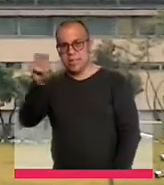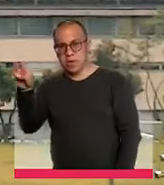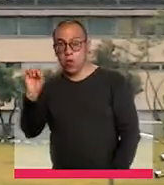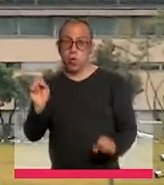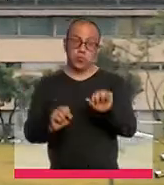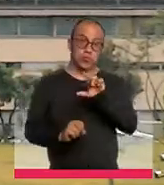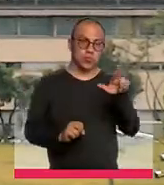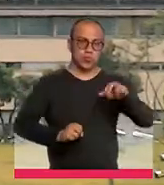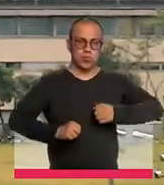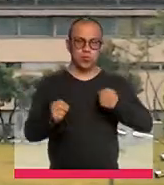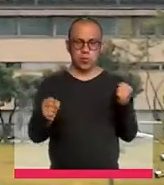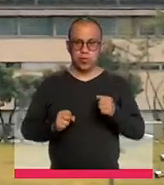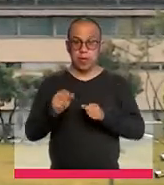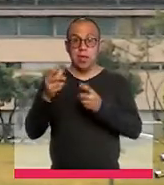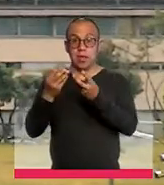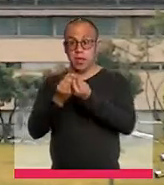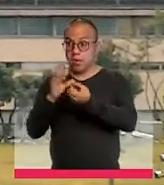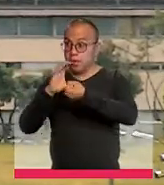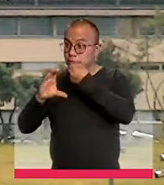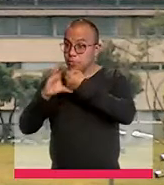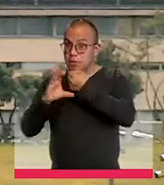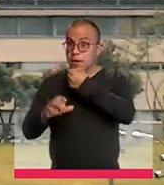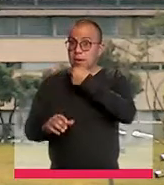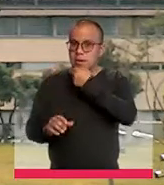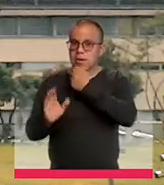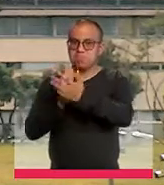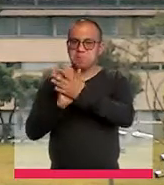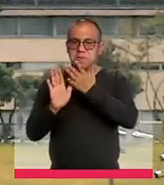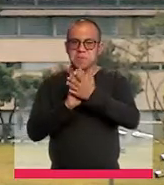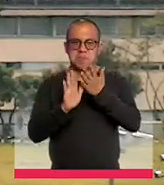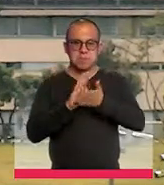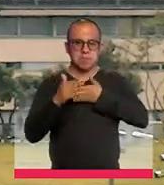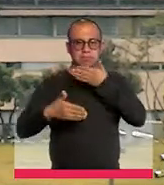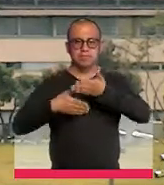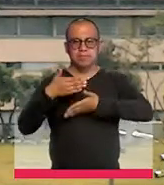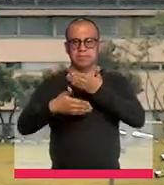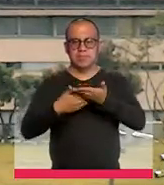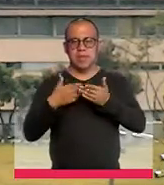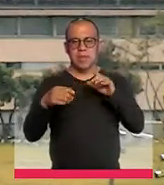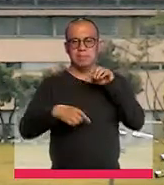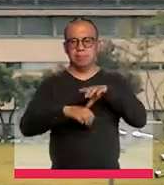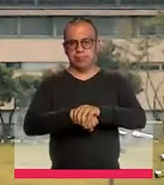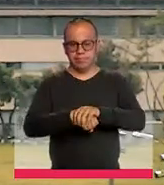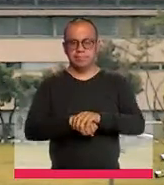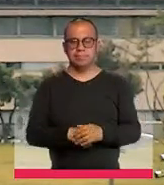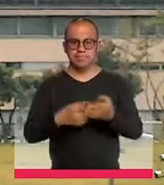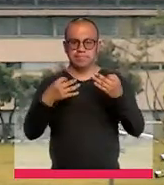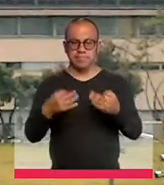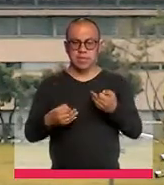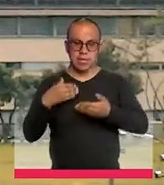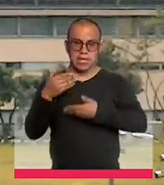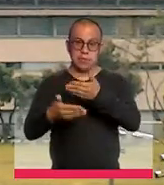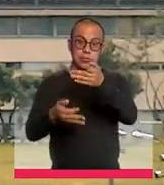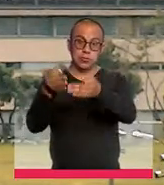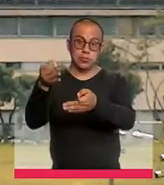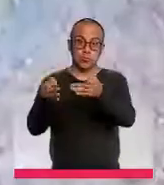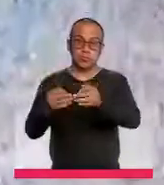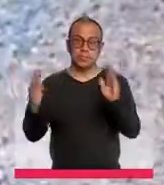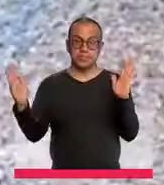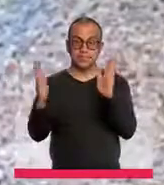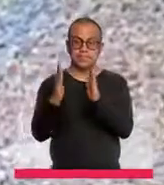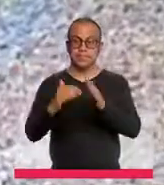Bogotá. Noticias Capital tuvo acceso a todo el material que permitió que los implicados fueran procesados y llevados a la justicia.